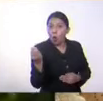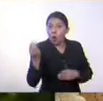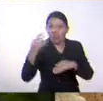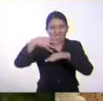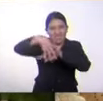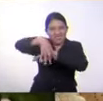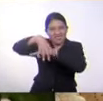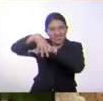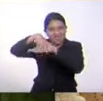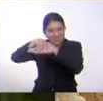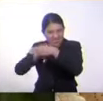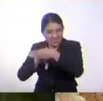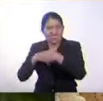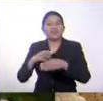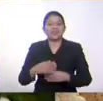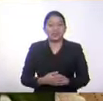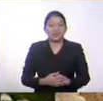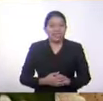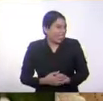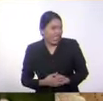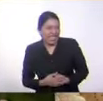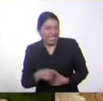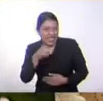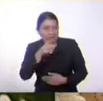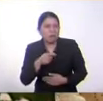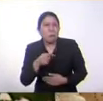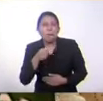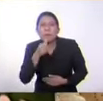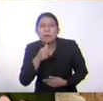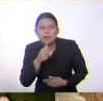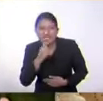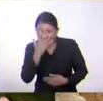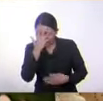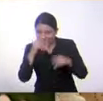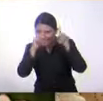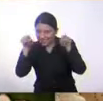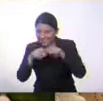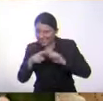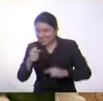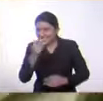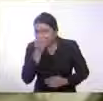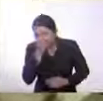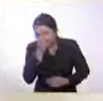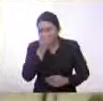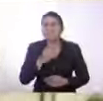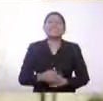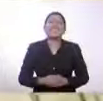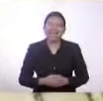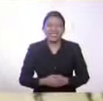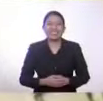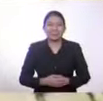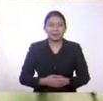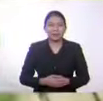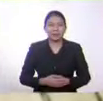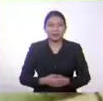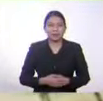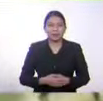como su cuerpo. ¡Oye! ¡Estás haciendo pipí en televisión! ¡Así es, señor Max!